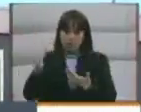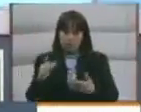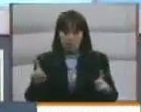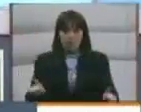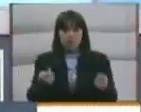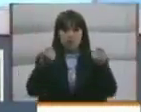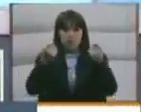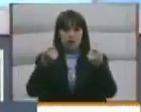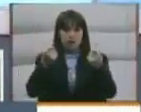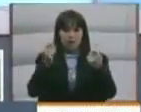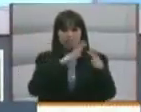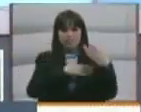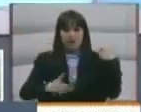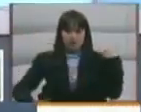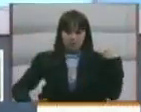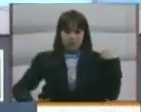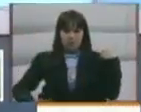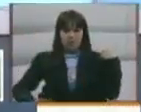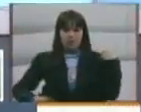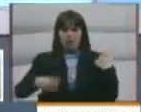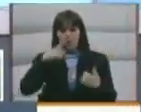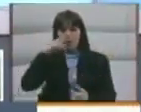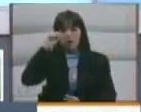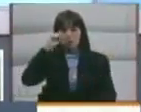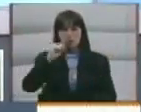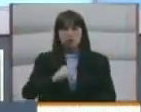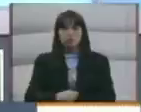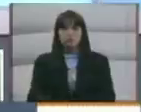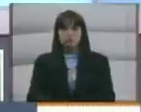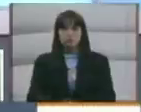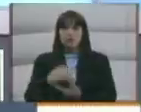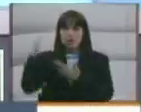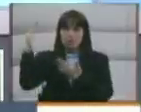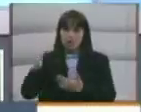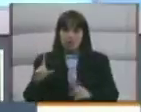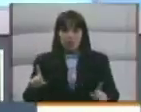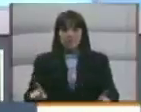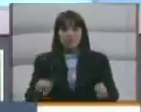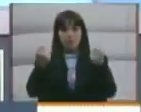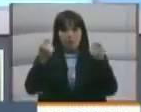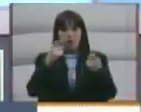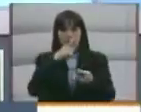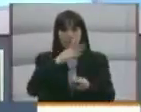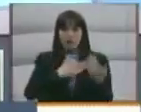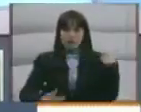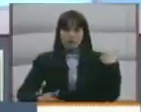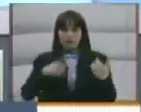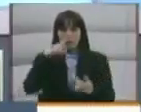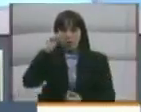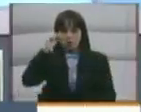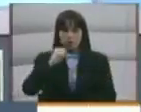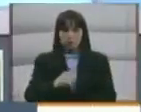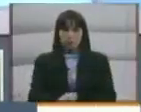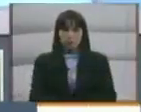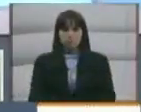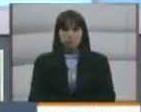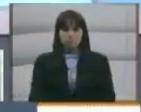al presidente Nicolás Maduro. Venimos a rescatar al presidente Nicolás Maduro.